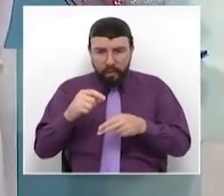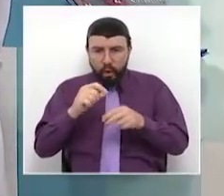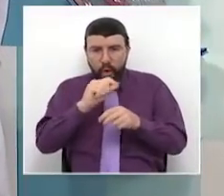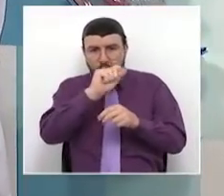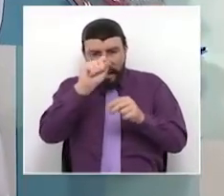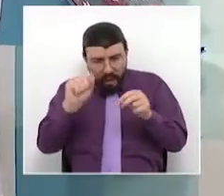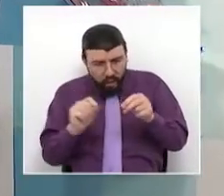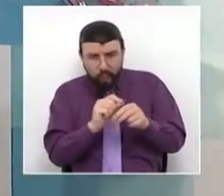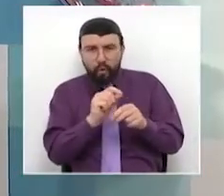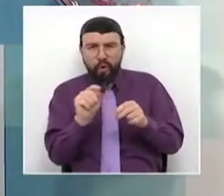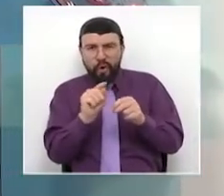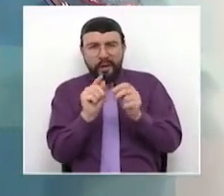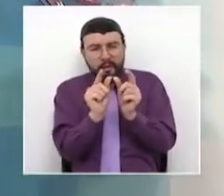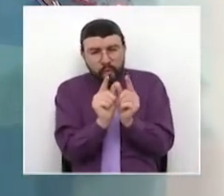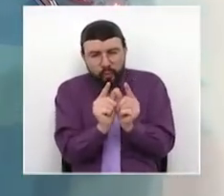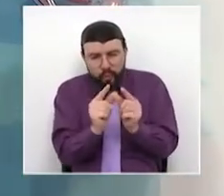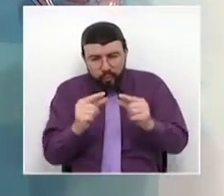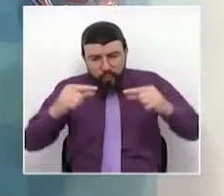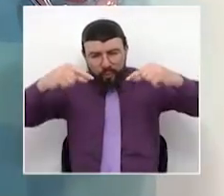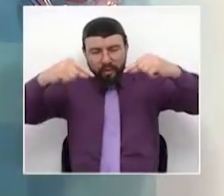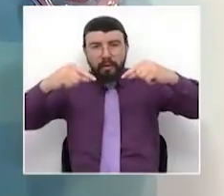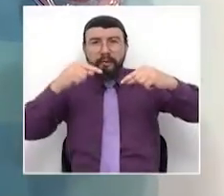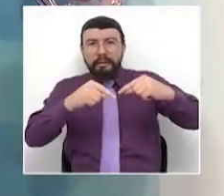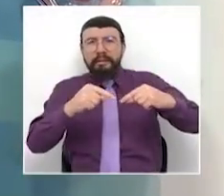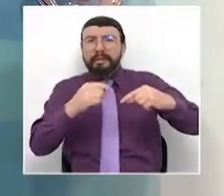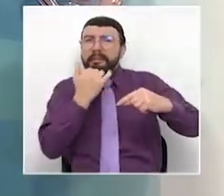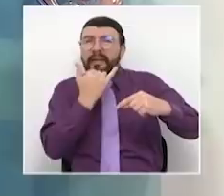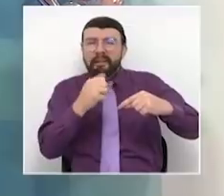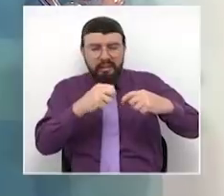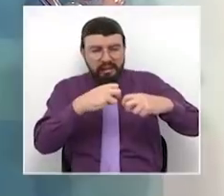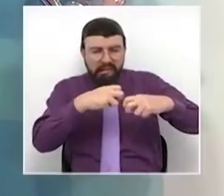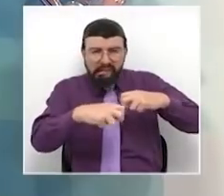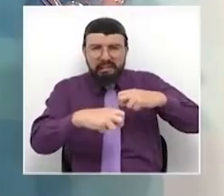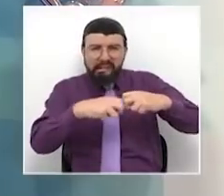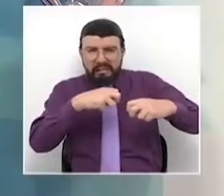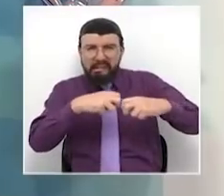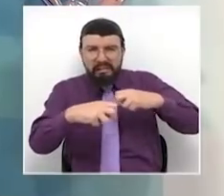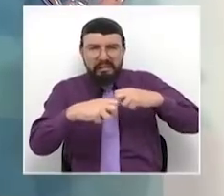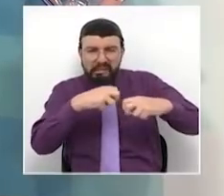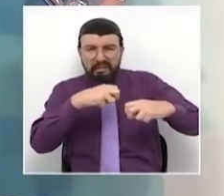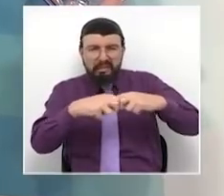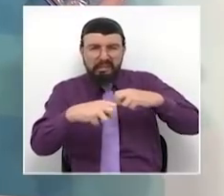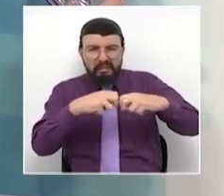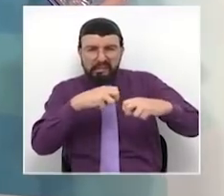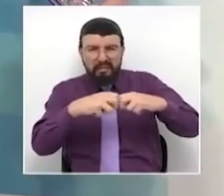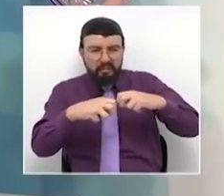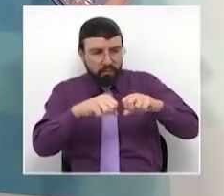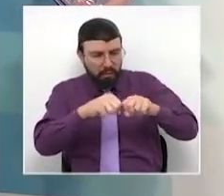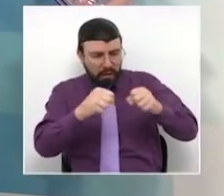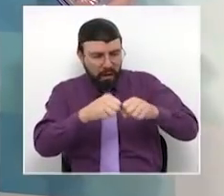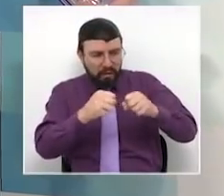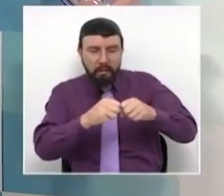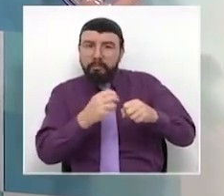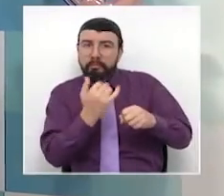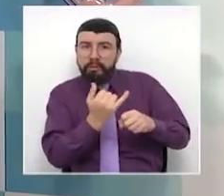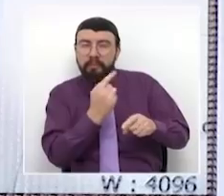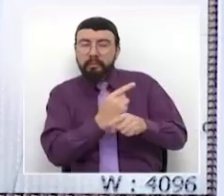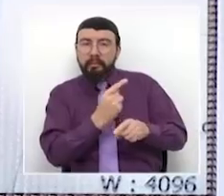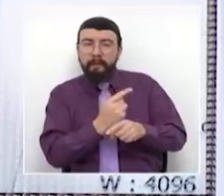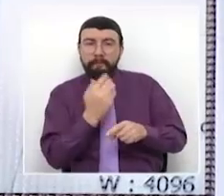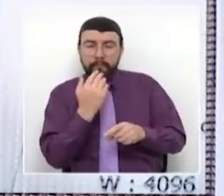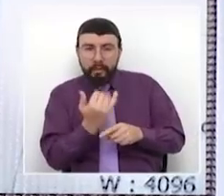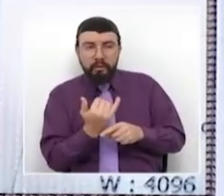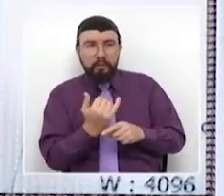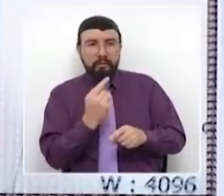serie de cuernos. Esos cuernos se desgastan especialmente precisamente en la parte de los cuernos. En las partes mediales casi no